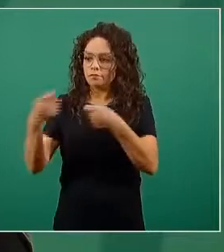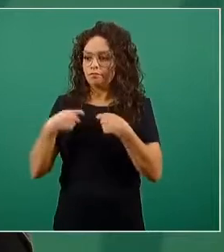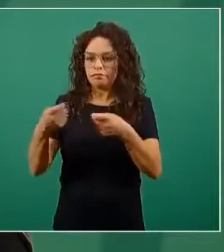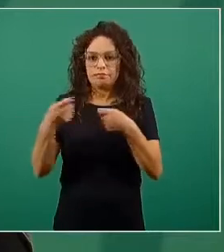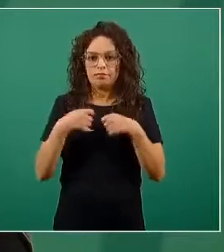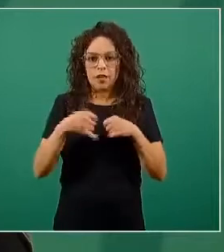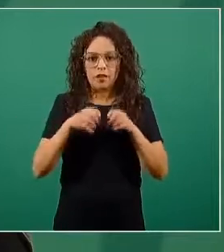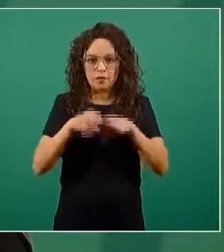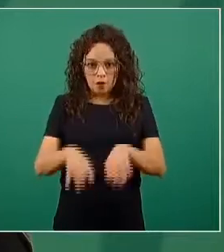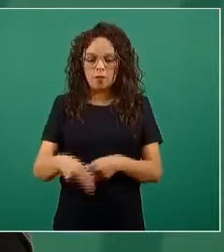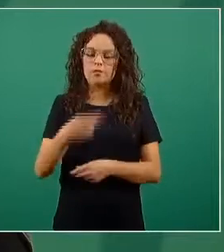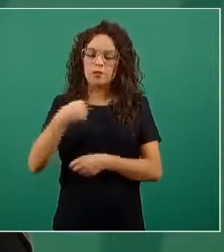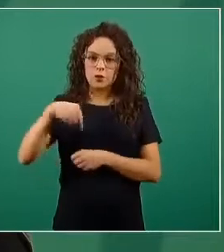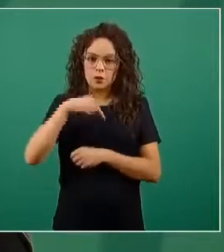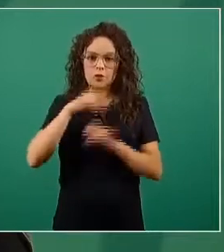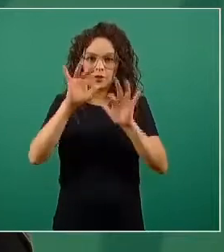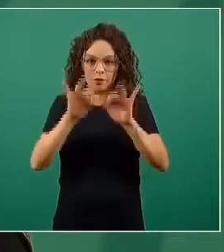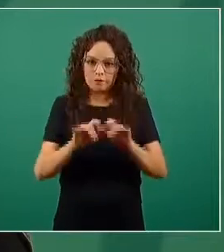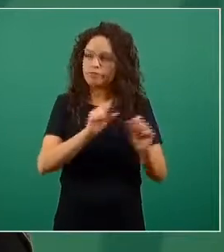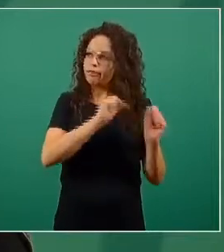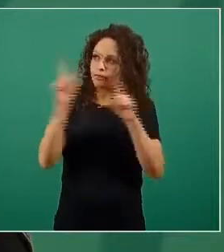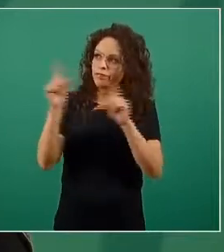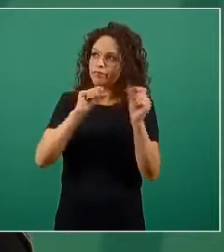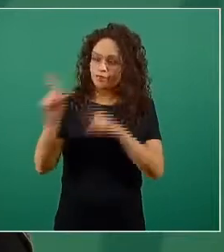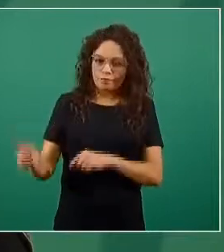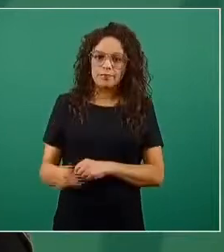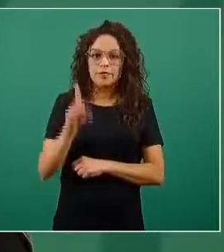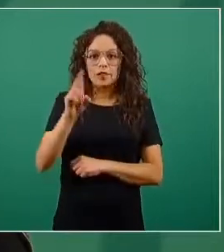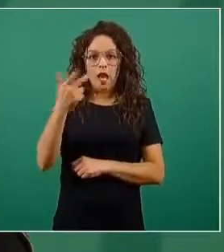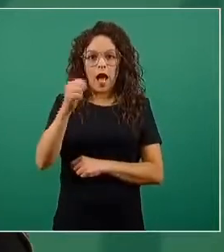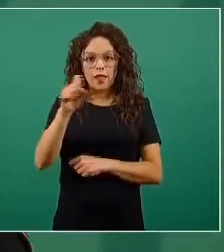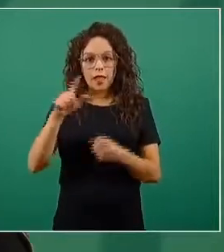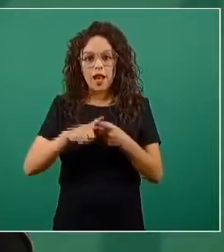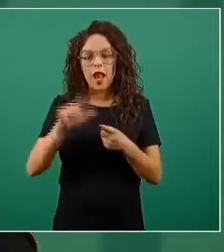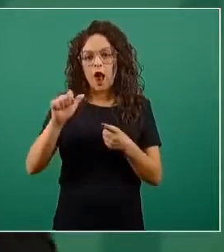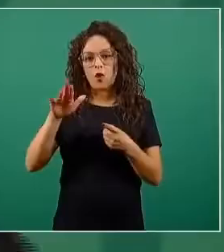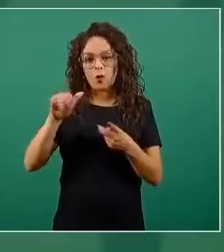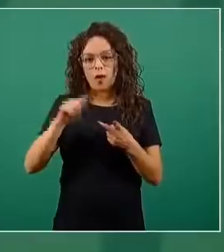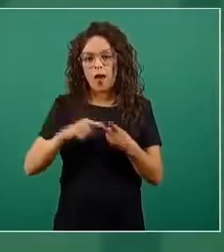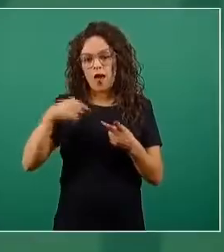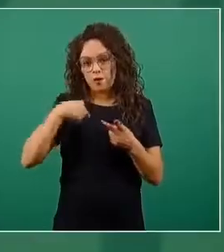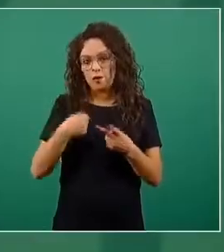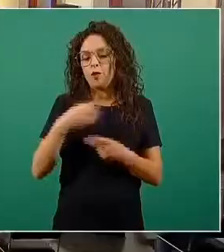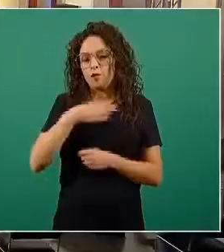A nombre del doctor Gatell, el doctor Alomía, pues les damos las gracias y buenas noches.